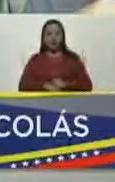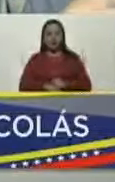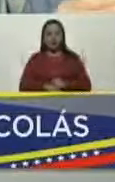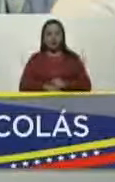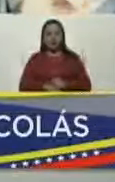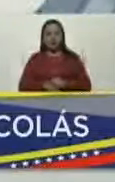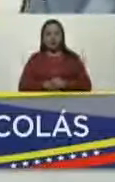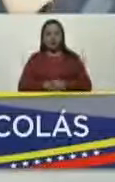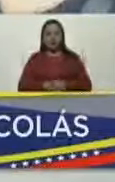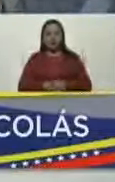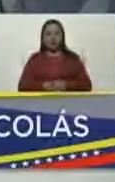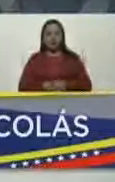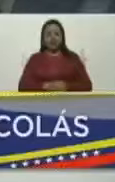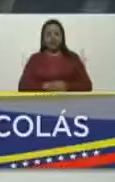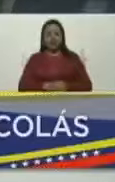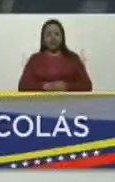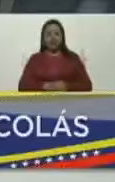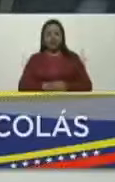Aquí voy.